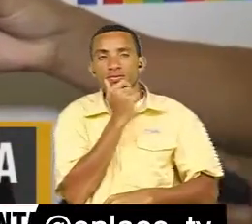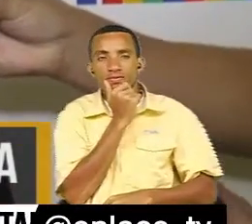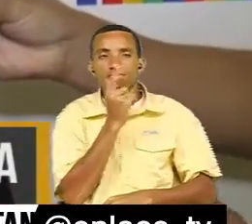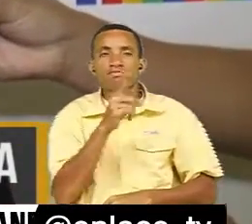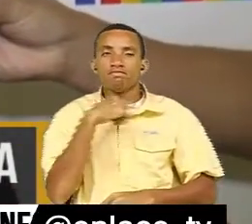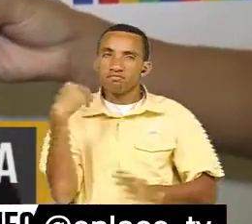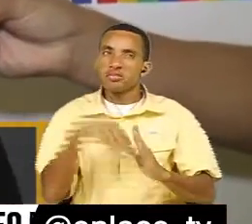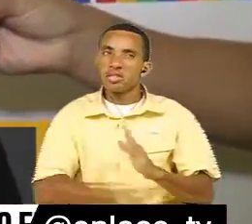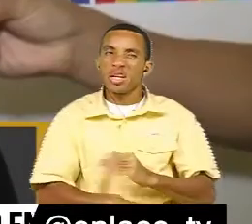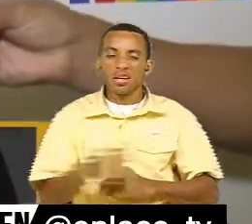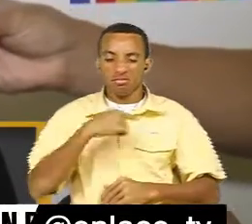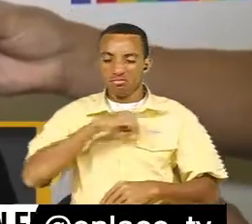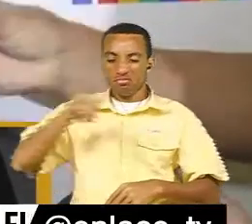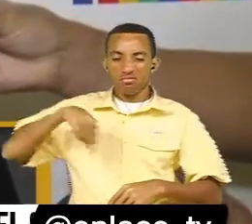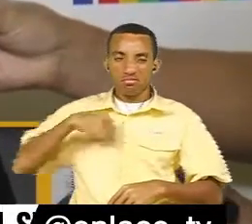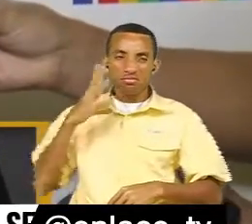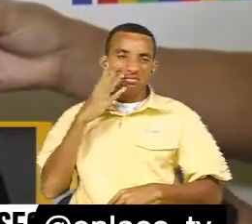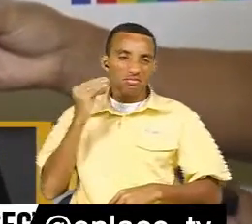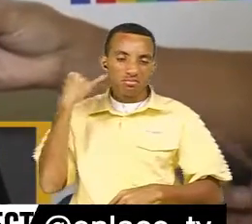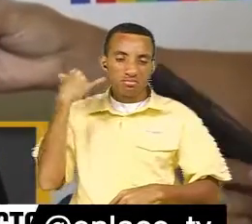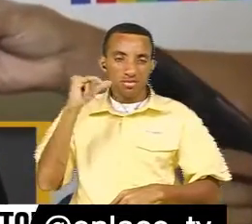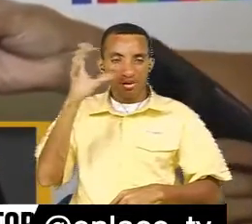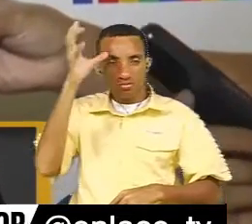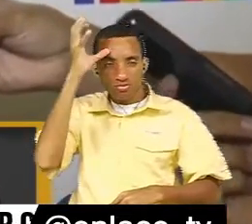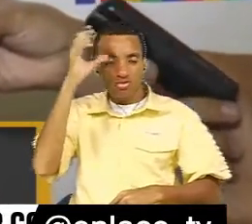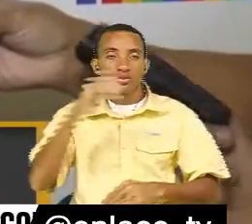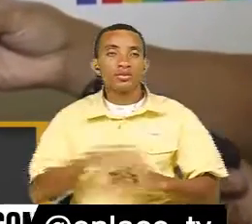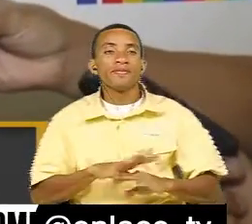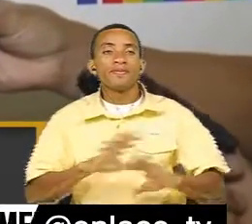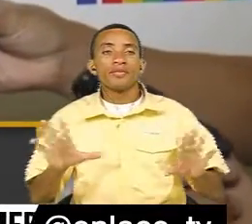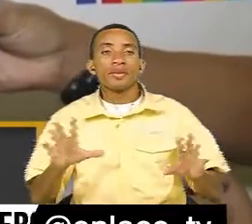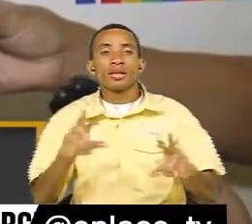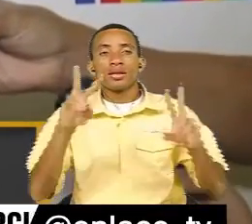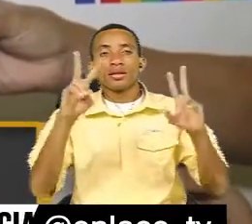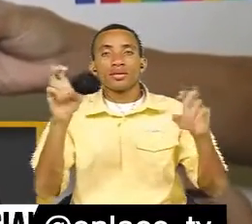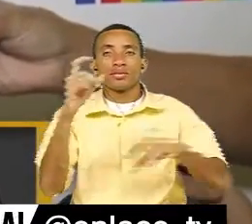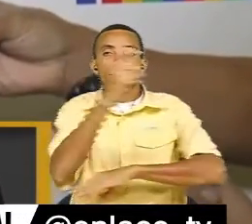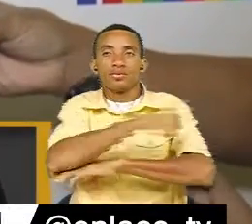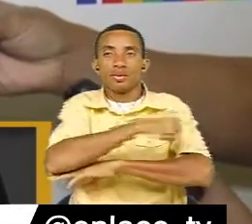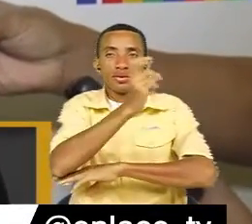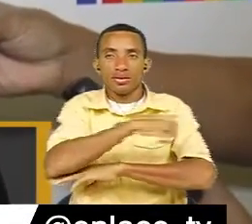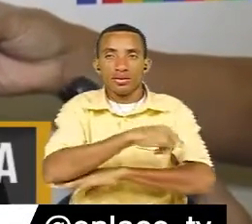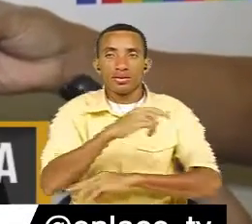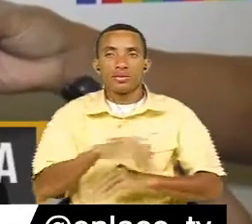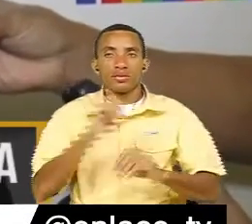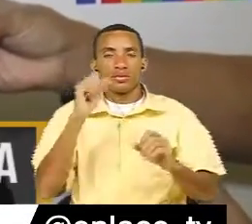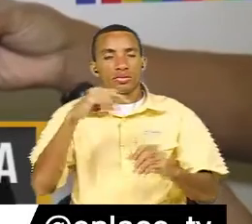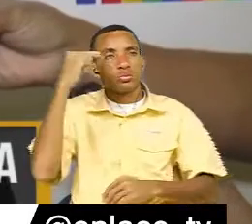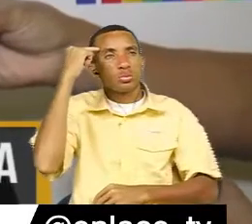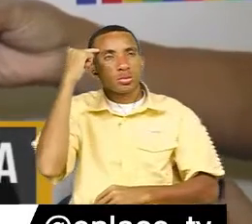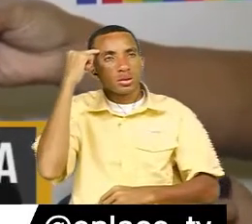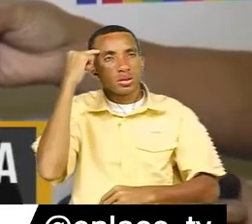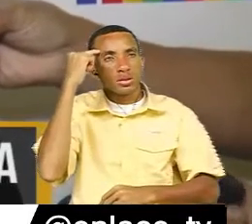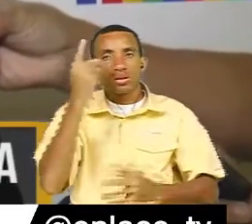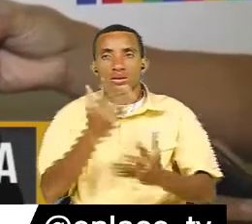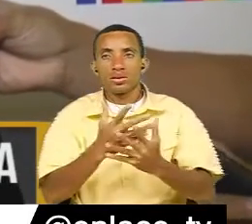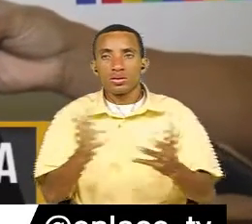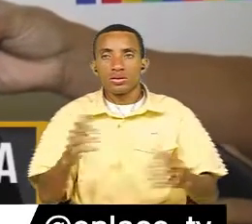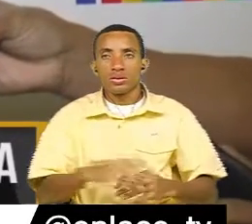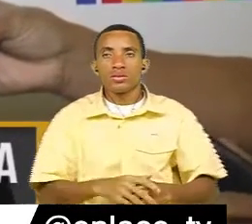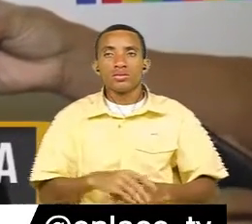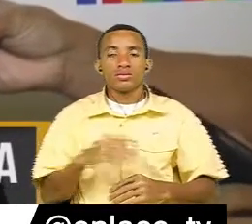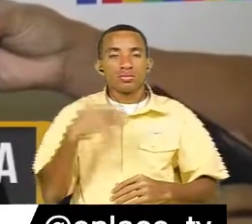manera que un ciclo económico como el que está marcando el tema del petróleo no nos impide pensar que en el mediano y